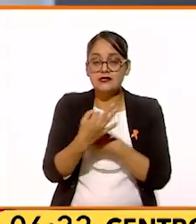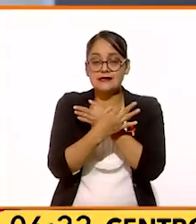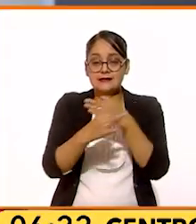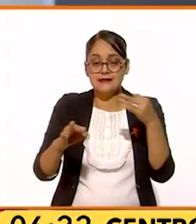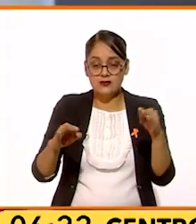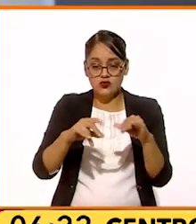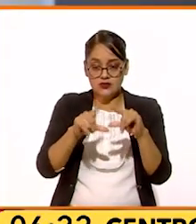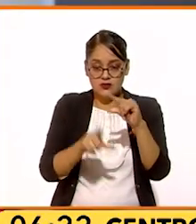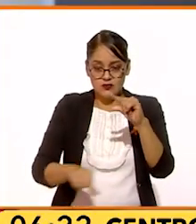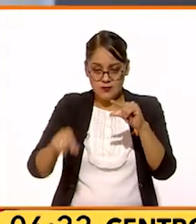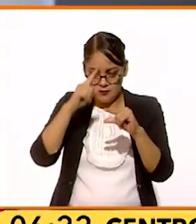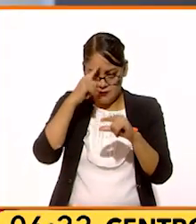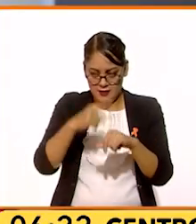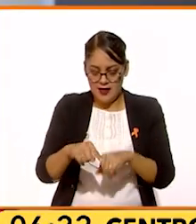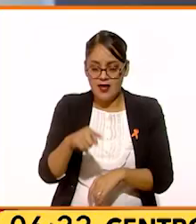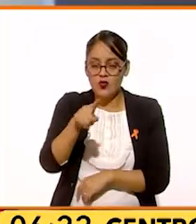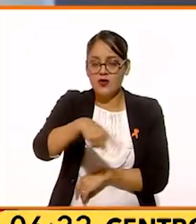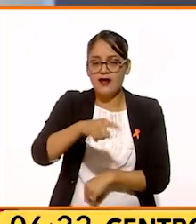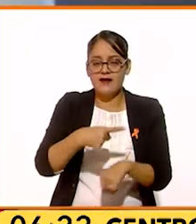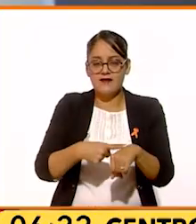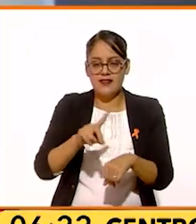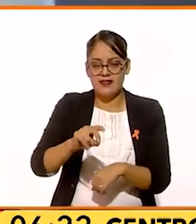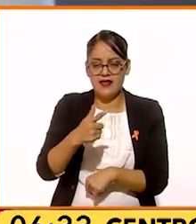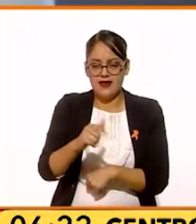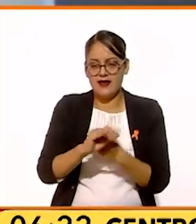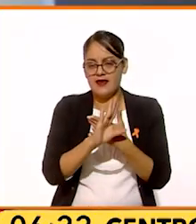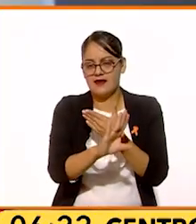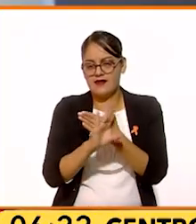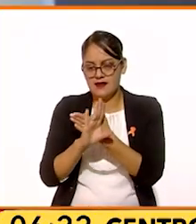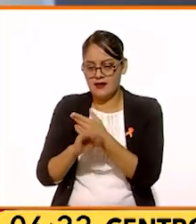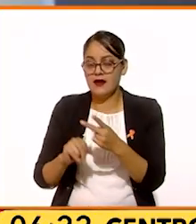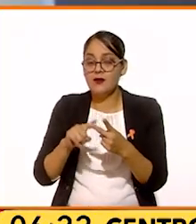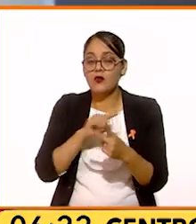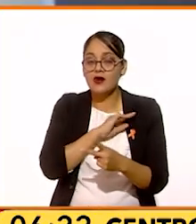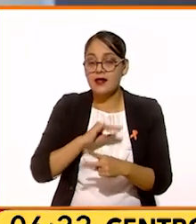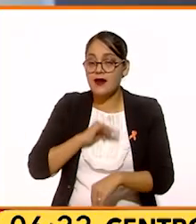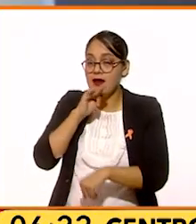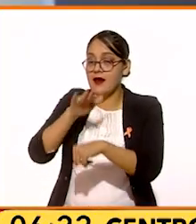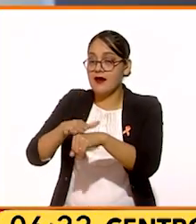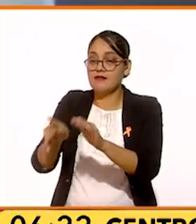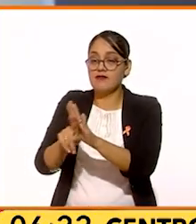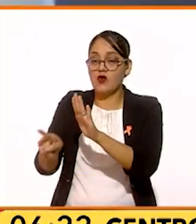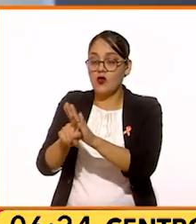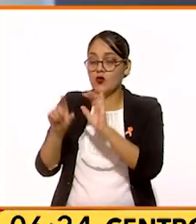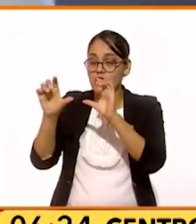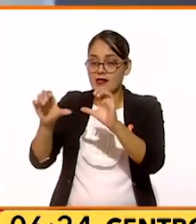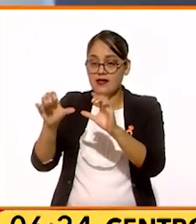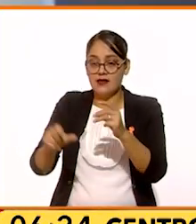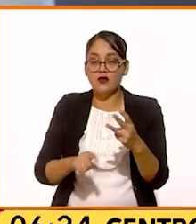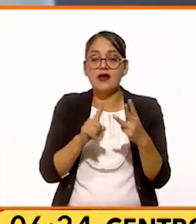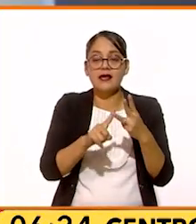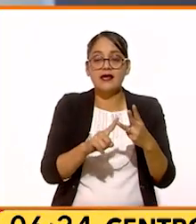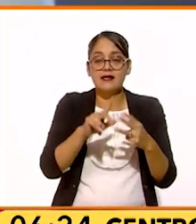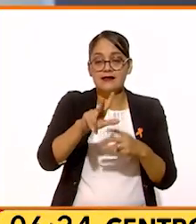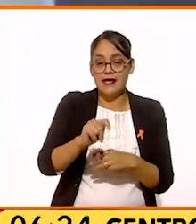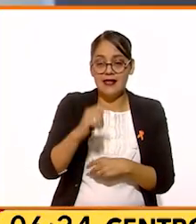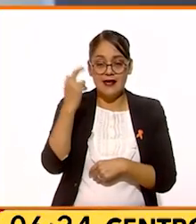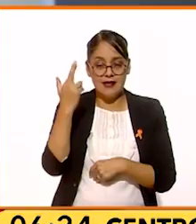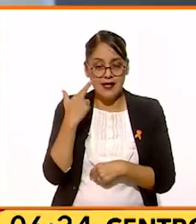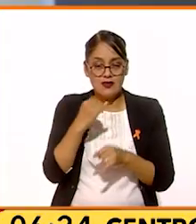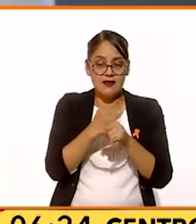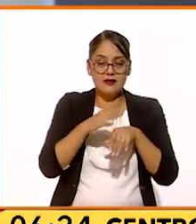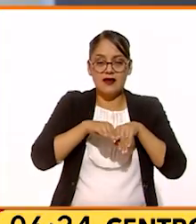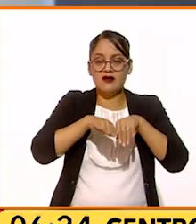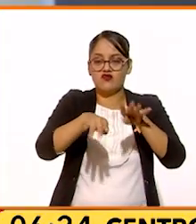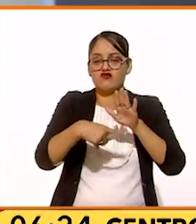dengue, activamos la red de municipios por la salud y también hicimos una campaña en comunicación de medios. Y aquí quiero puntualizar que es fundamental